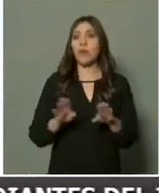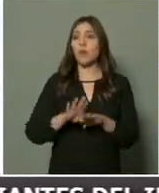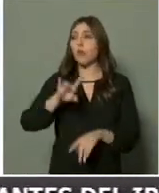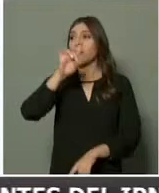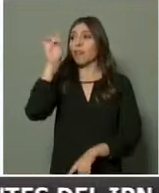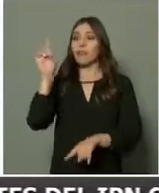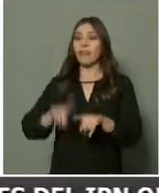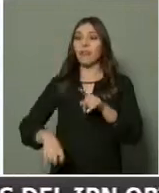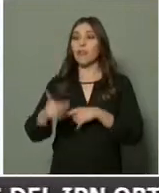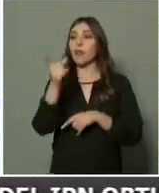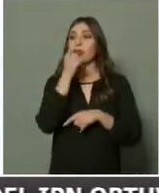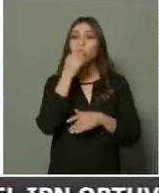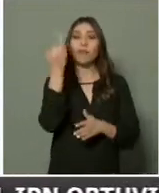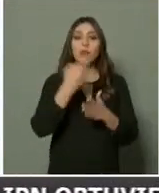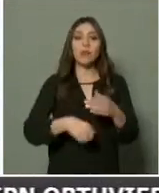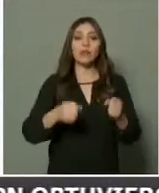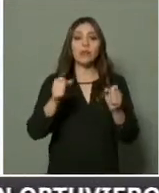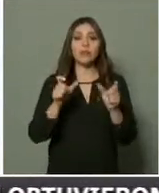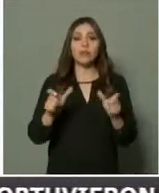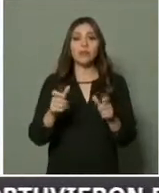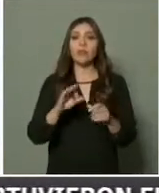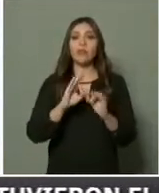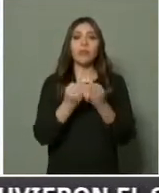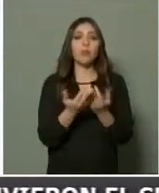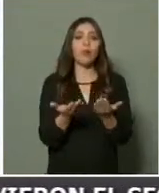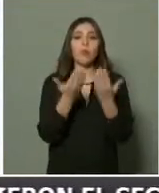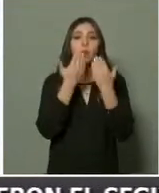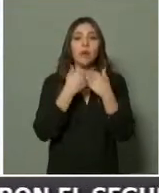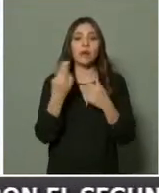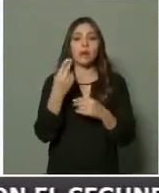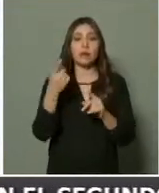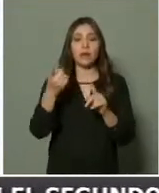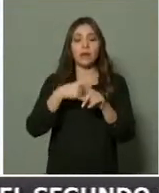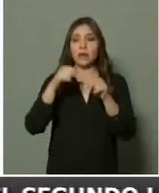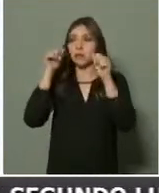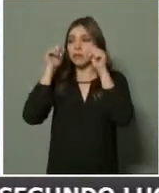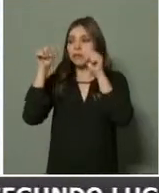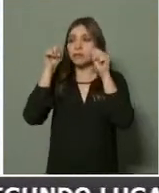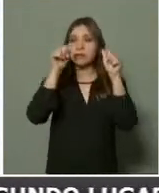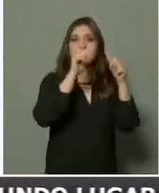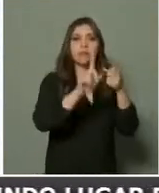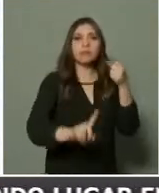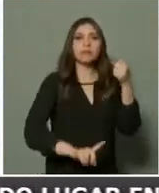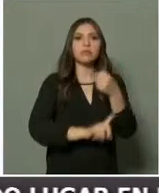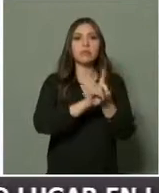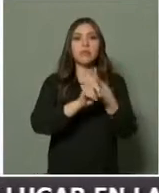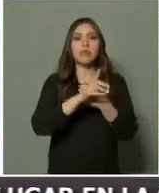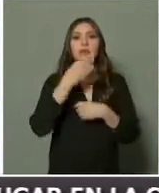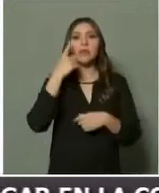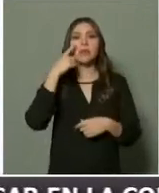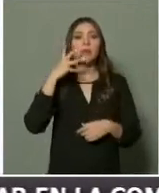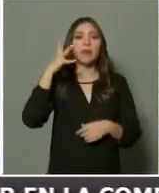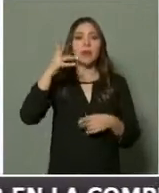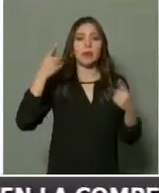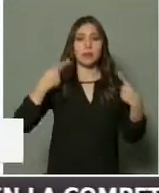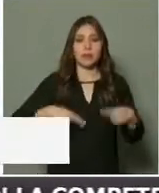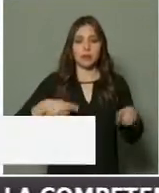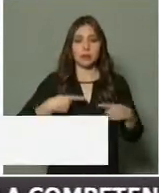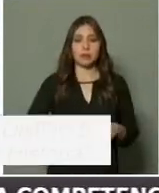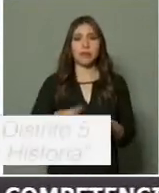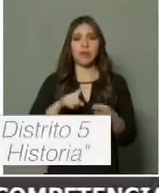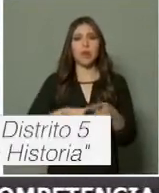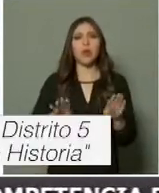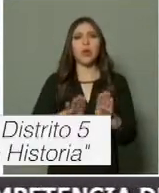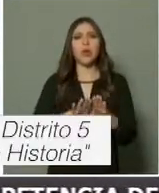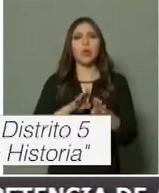Caballero Pedraza, de la coalición Juntos Haremos Historia, propuso en materia de seguridad combatirla con mejores políticas sociales. La mejor forma de